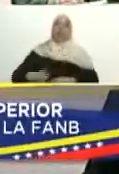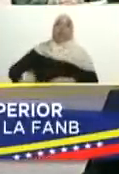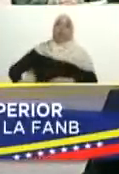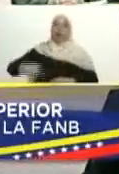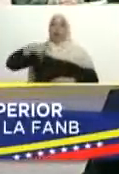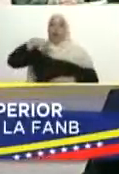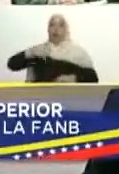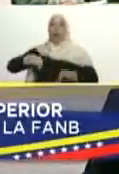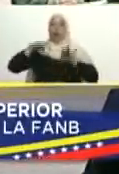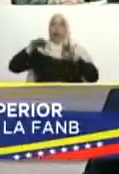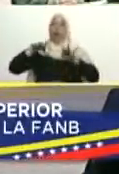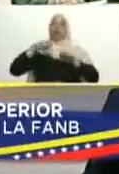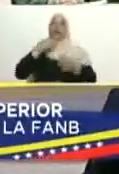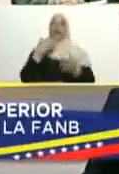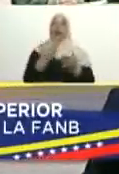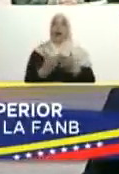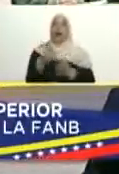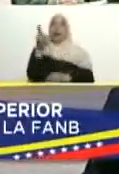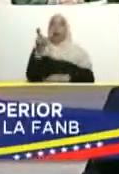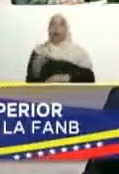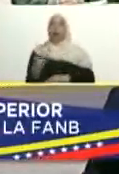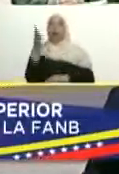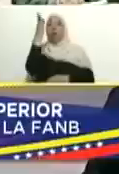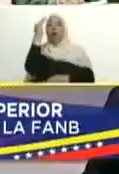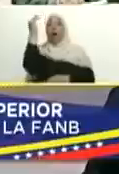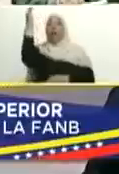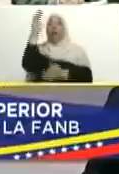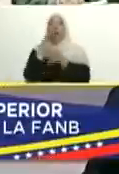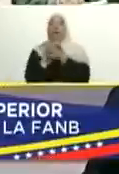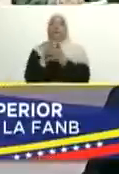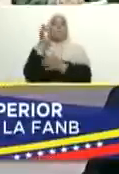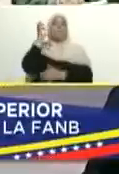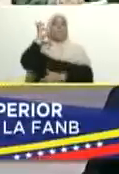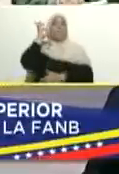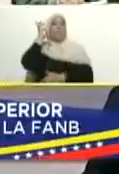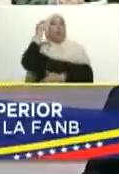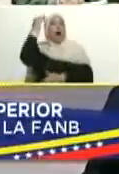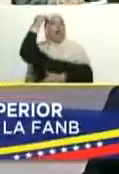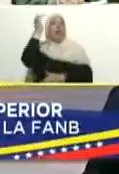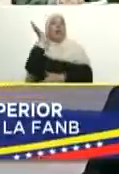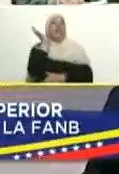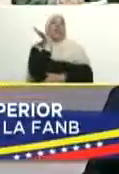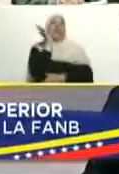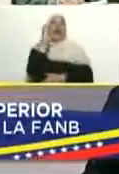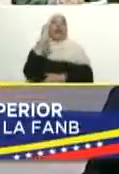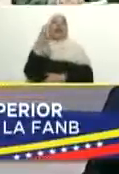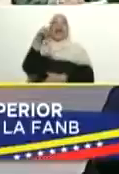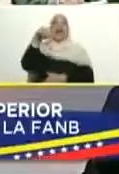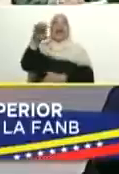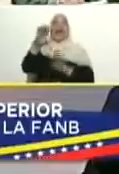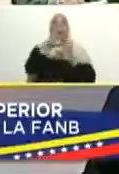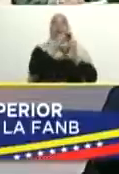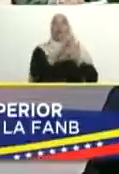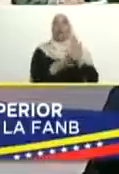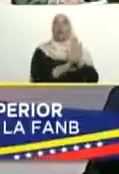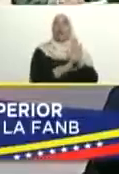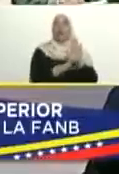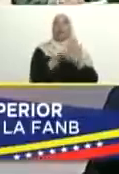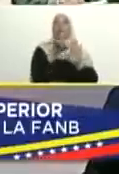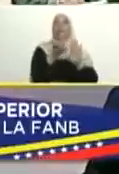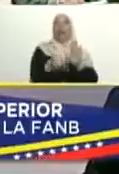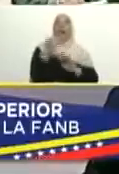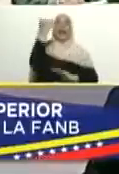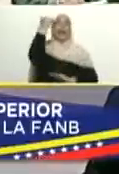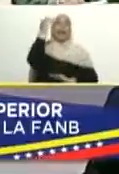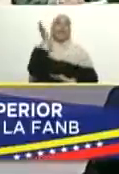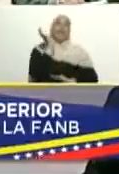gracias a Tibisay Lucena, que Dios la tenga en su gloria, nuestra amada y querida Tibisay, gracias a Tibisay